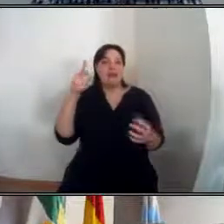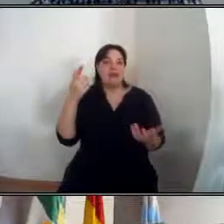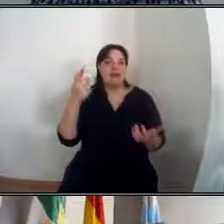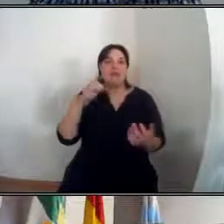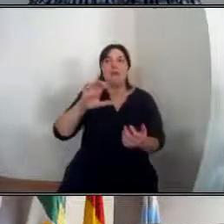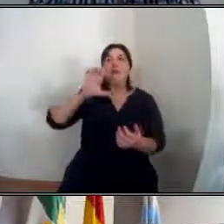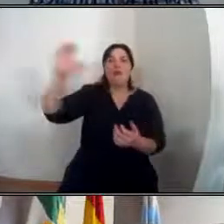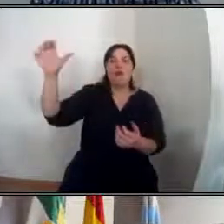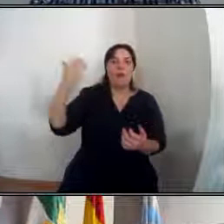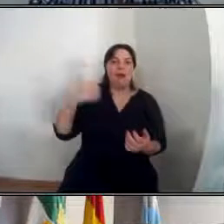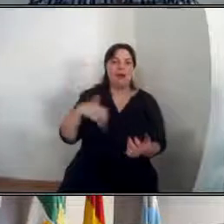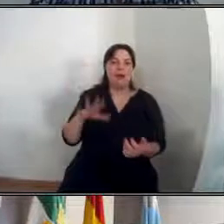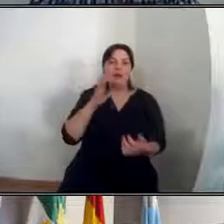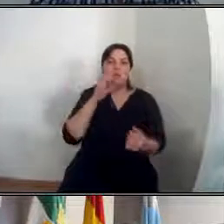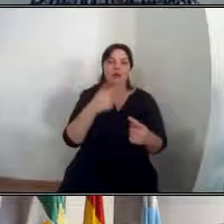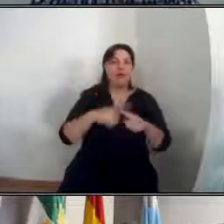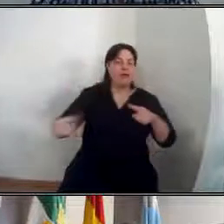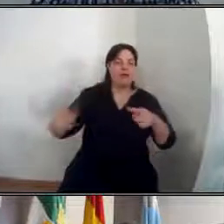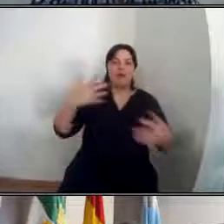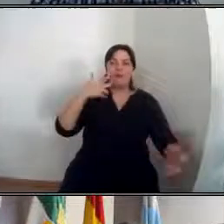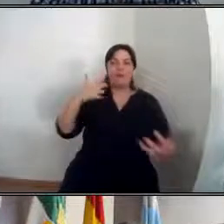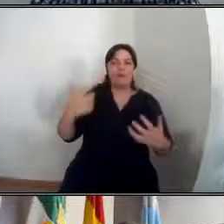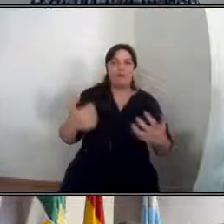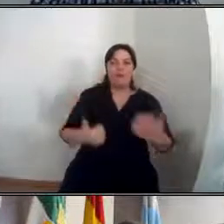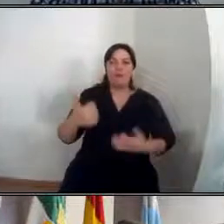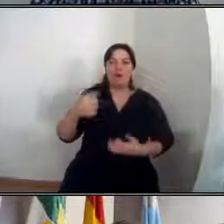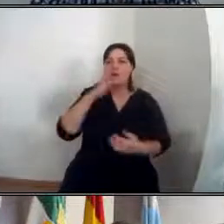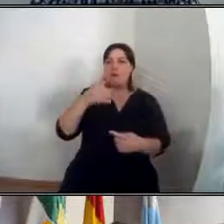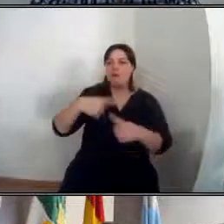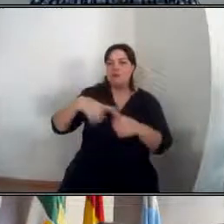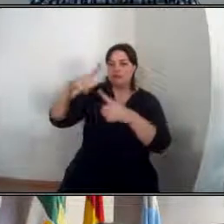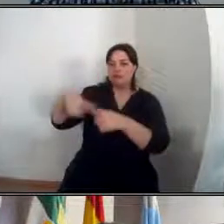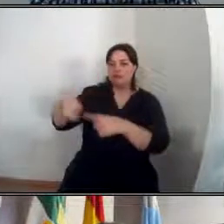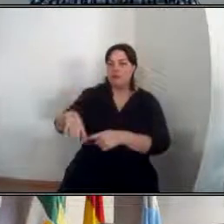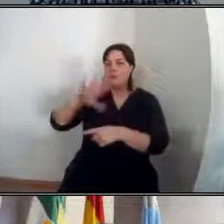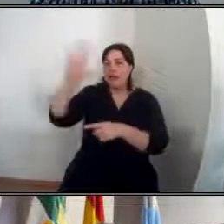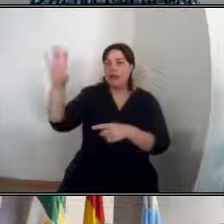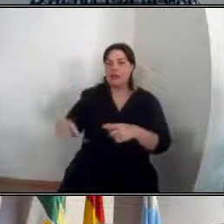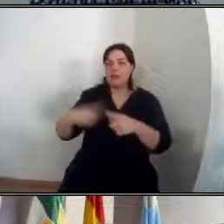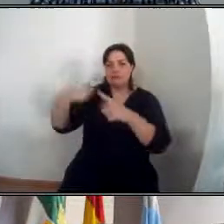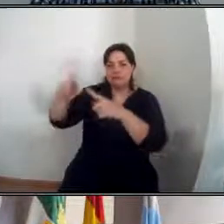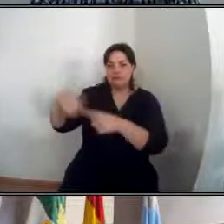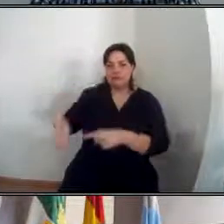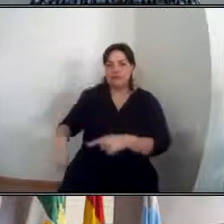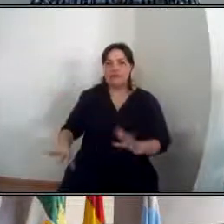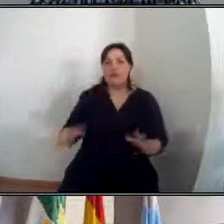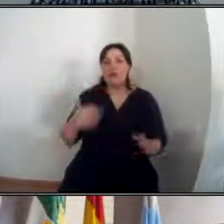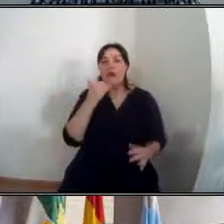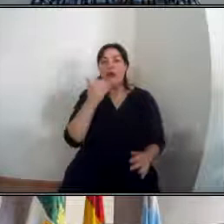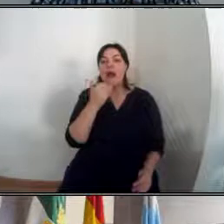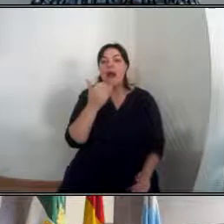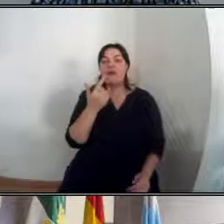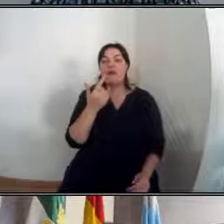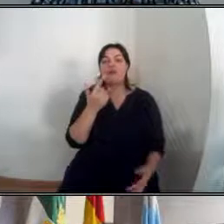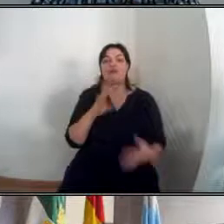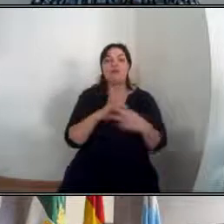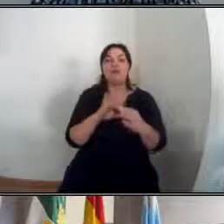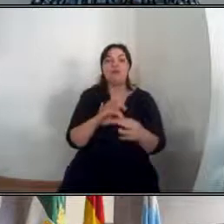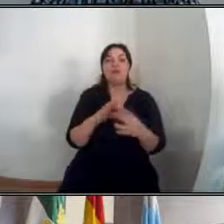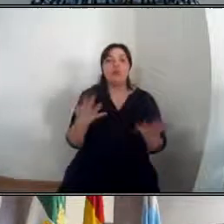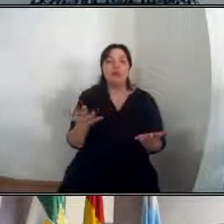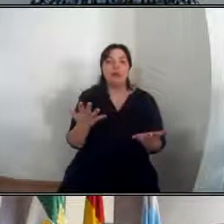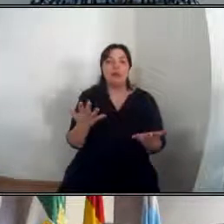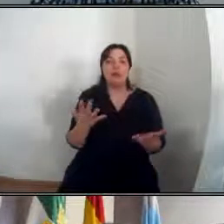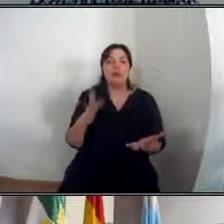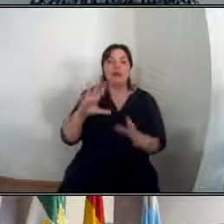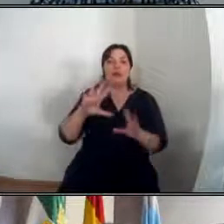Donde la diferencia es mayor por la diversidad de los países. Pero hay algo que yo creo que nos une en todo el continente y es que el